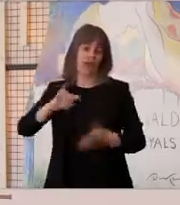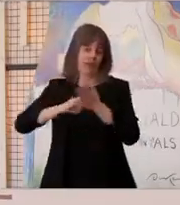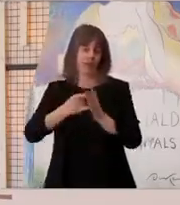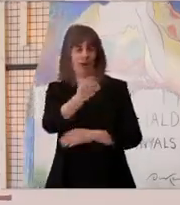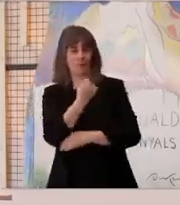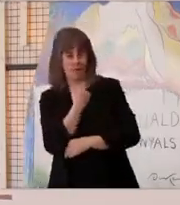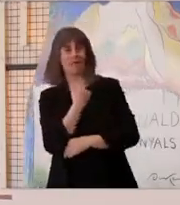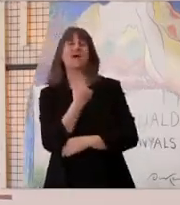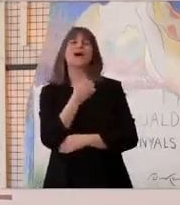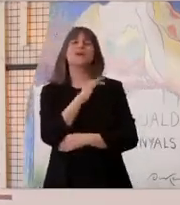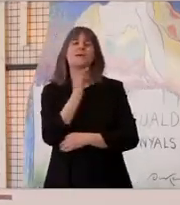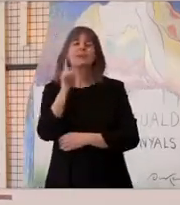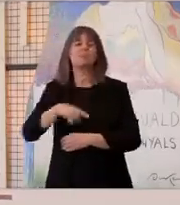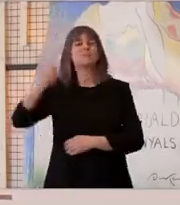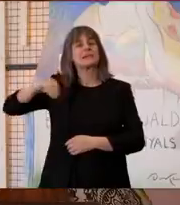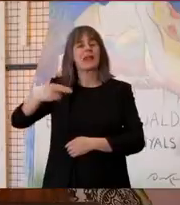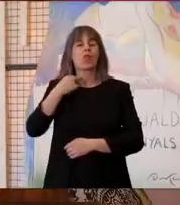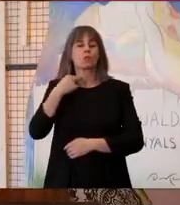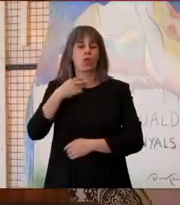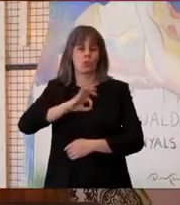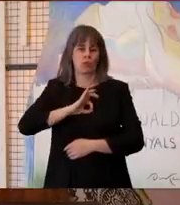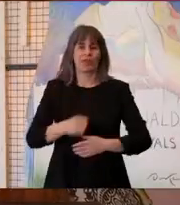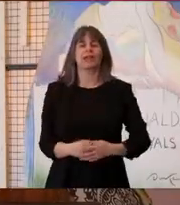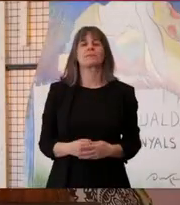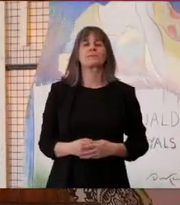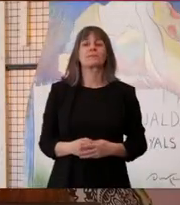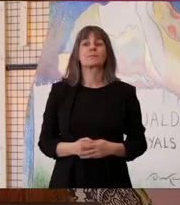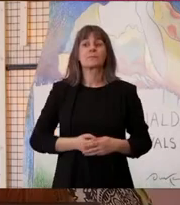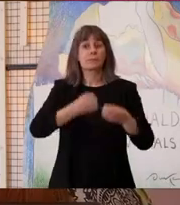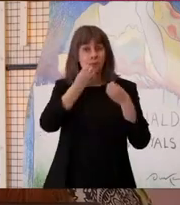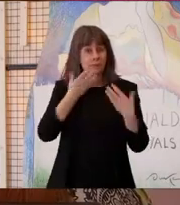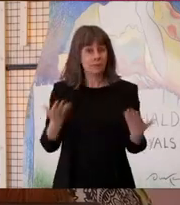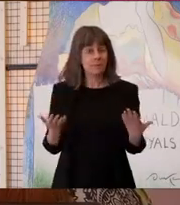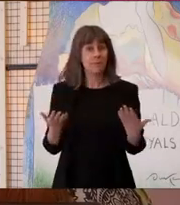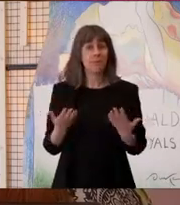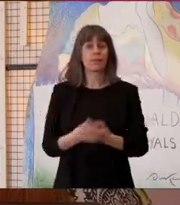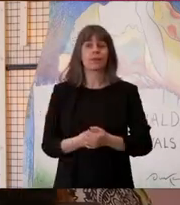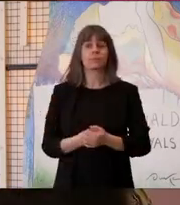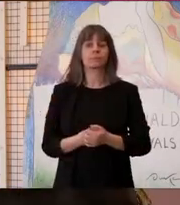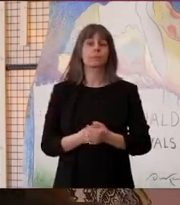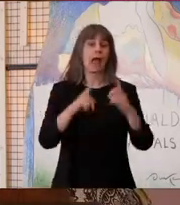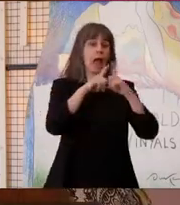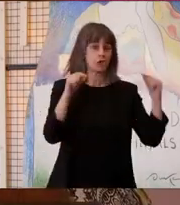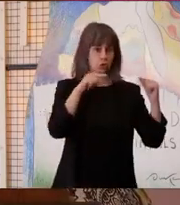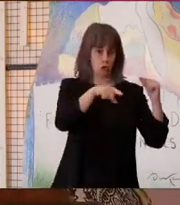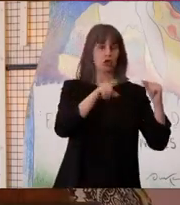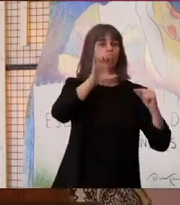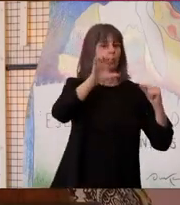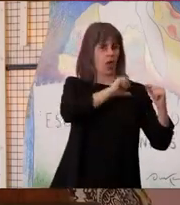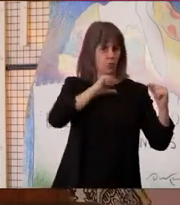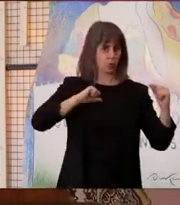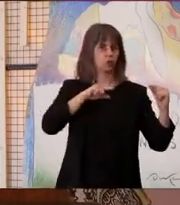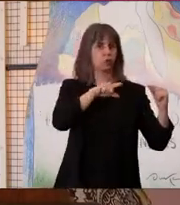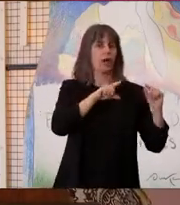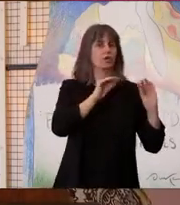es la presidenta de la diputación de pontevedra bueno el principal Asturias comunidad Autónoma